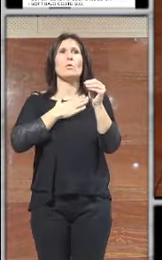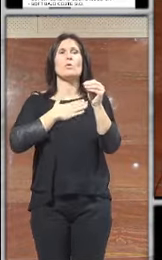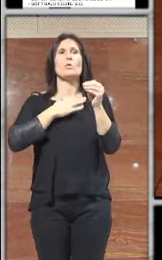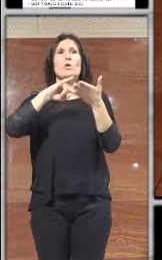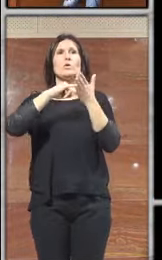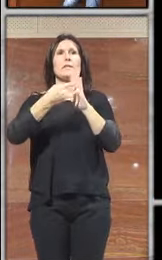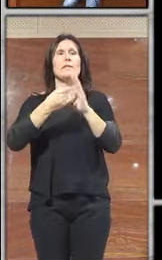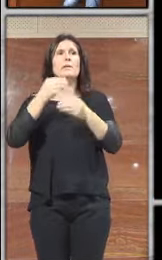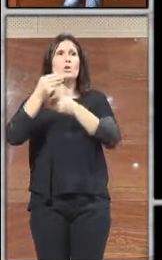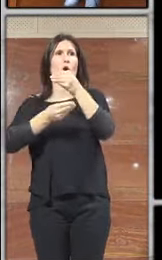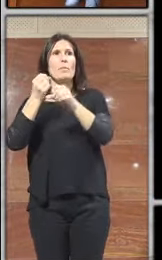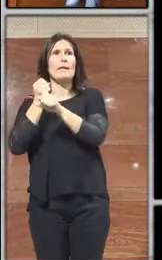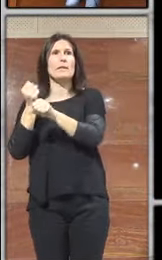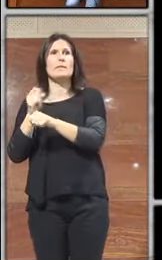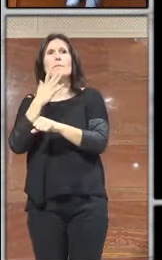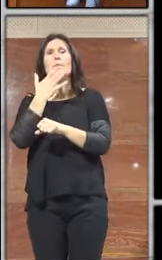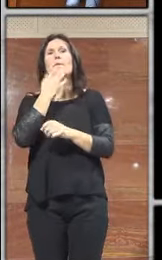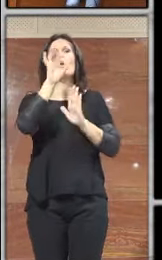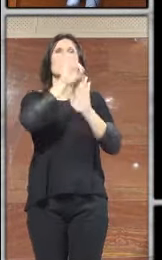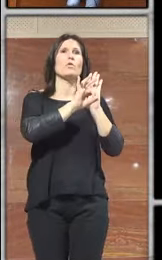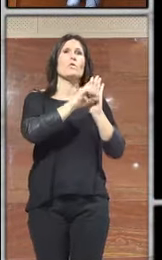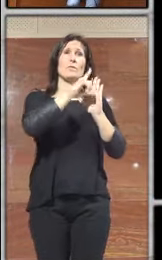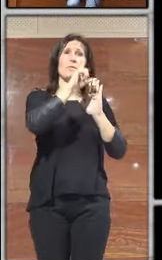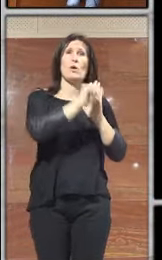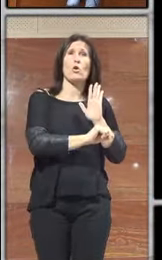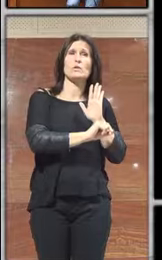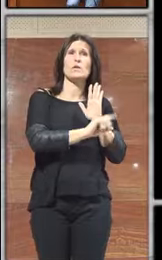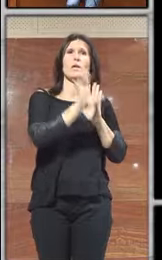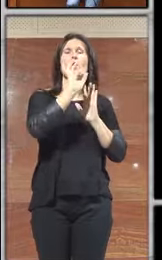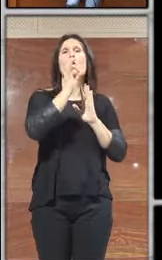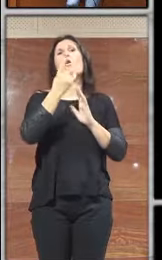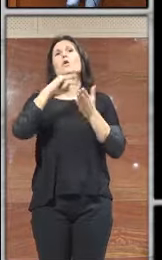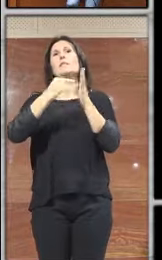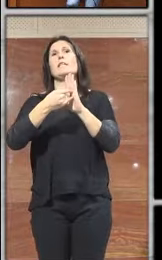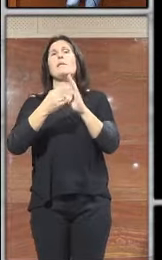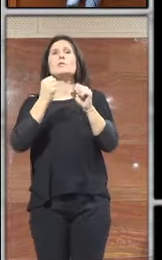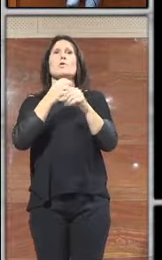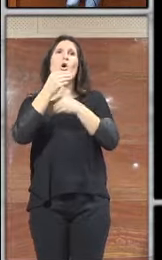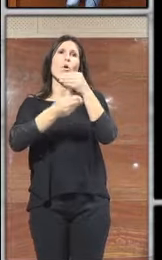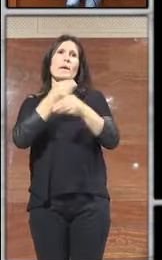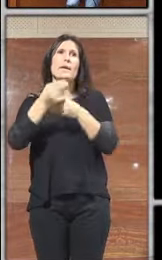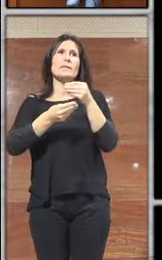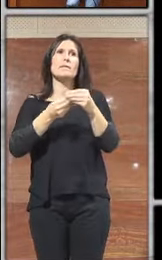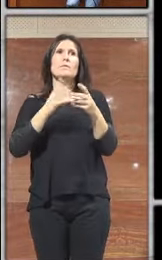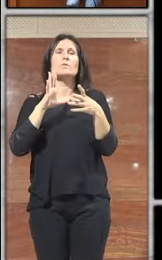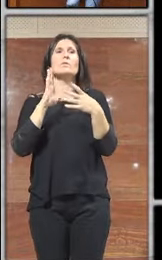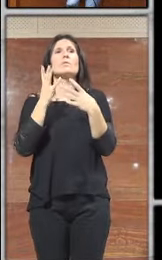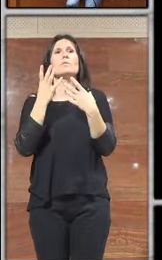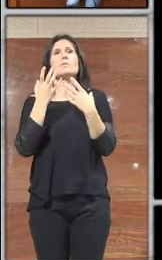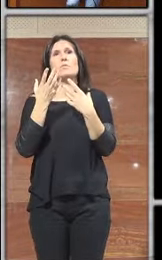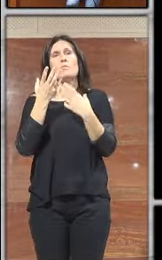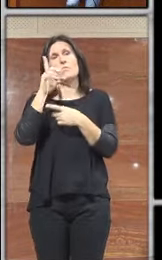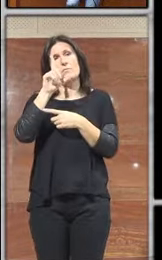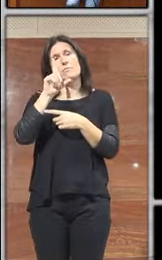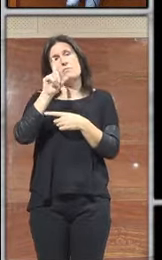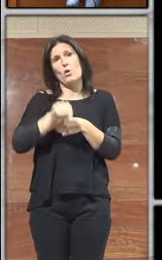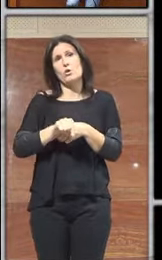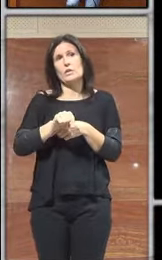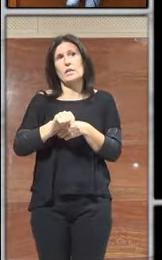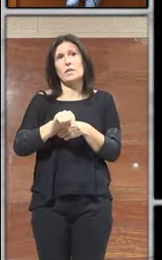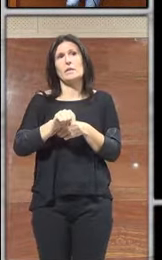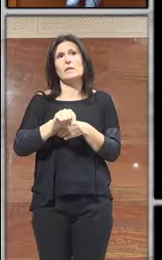operativos, software de bajo coste o sistemas operativos con estos soft, con sistemas operativos de bajo coste.